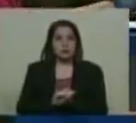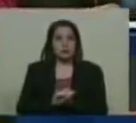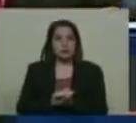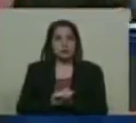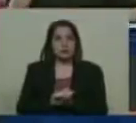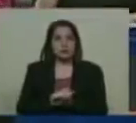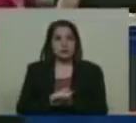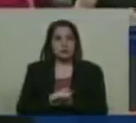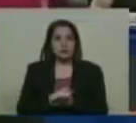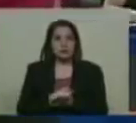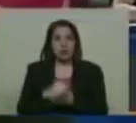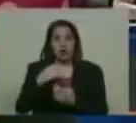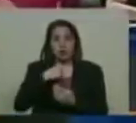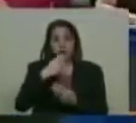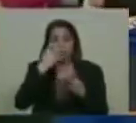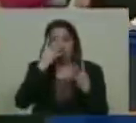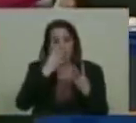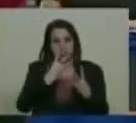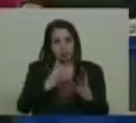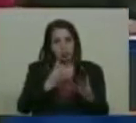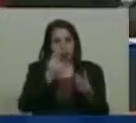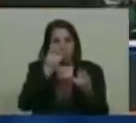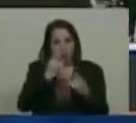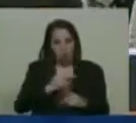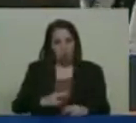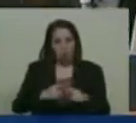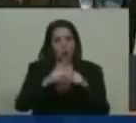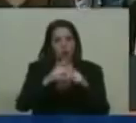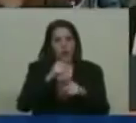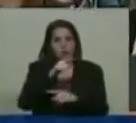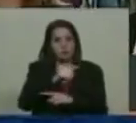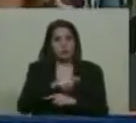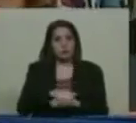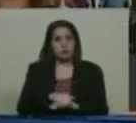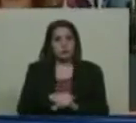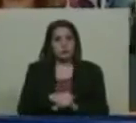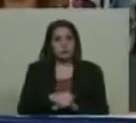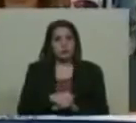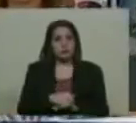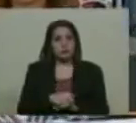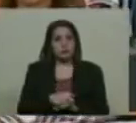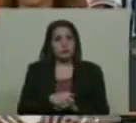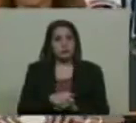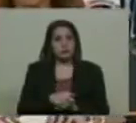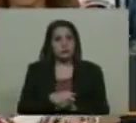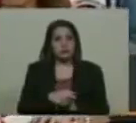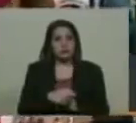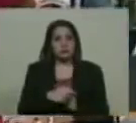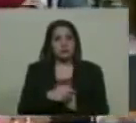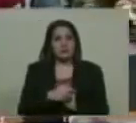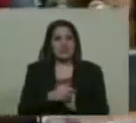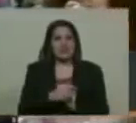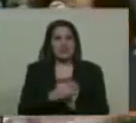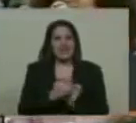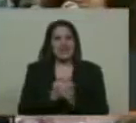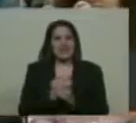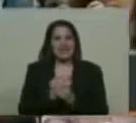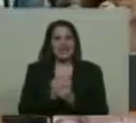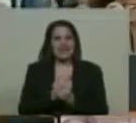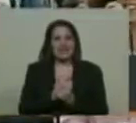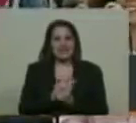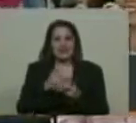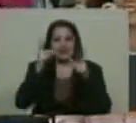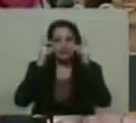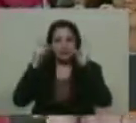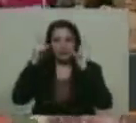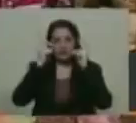Yo la admiro mucho. La admiro mucho. Danos una palabra aquí, ¿vale? Vamos a escuchar al almirante jefa,